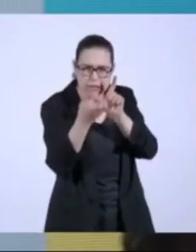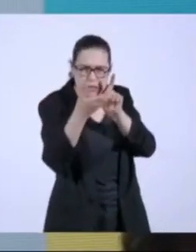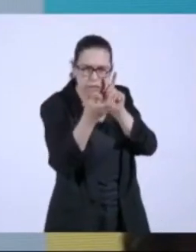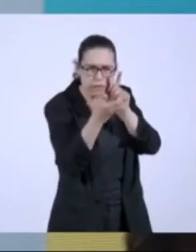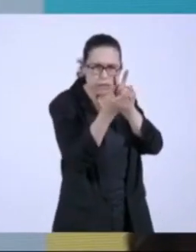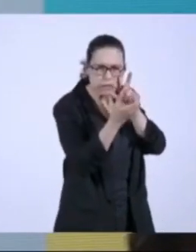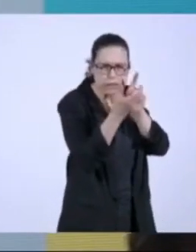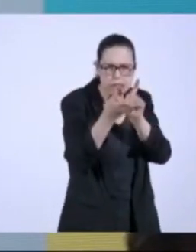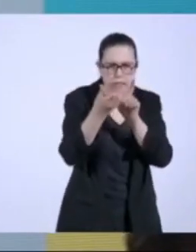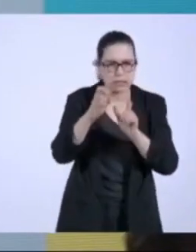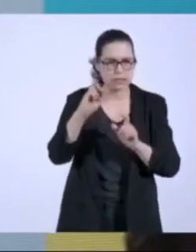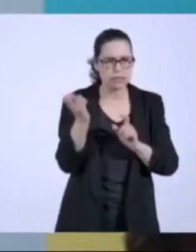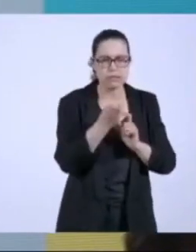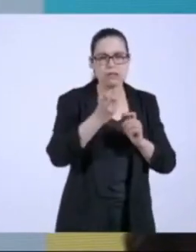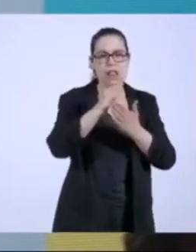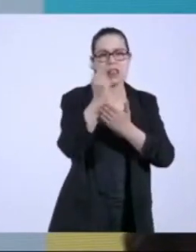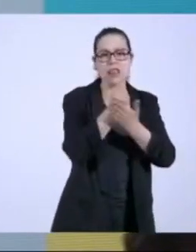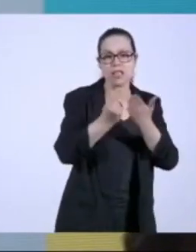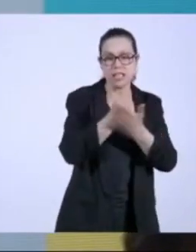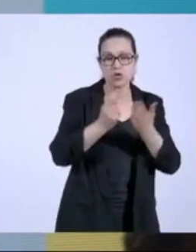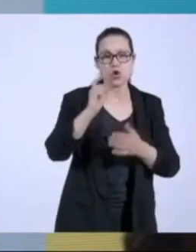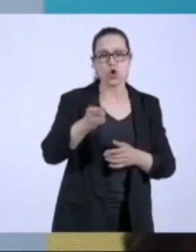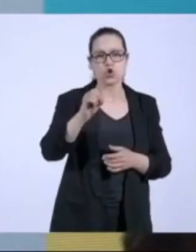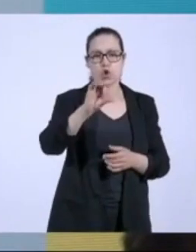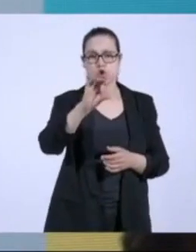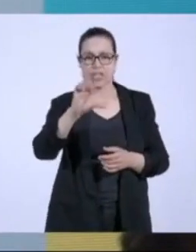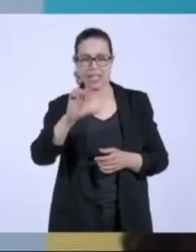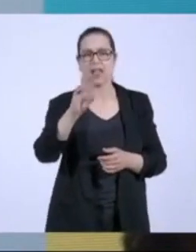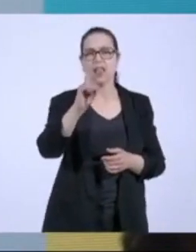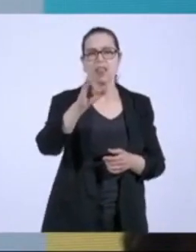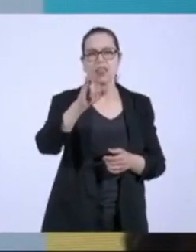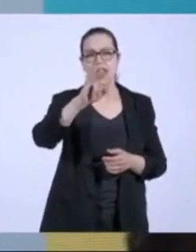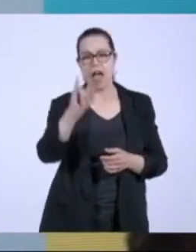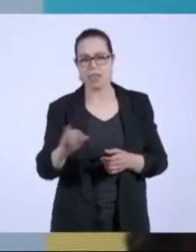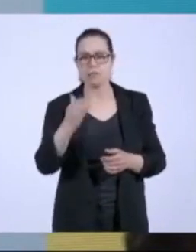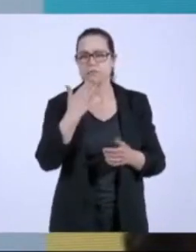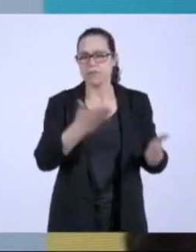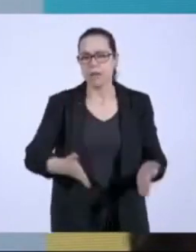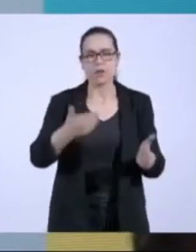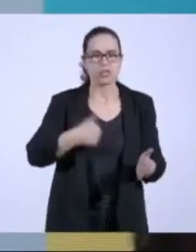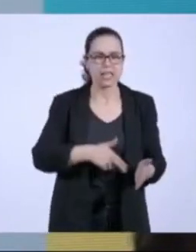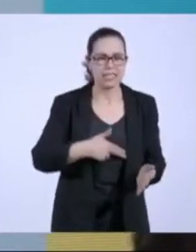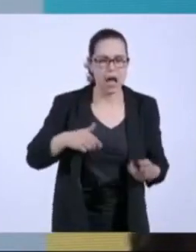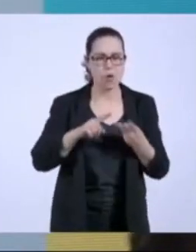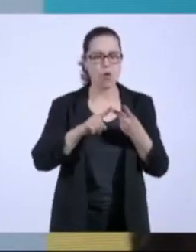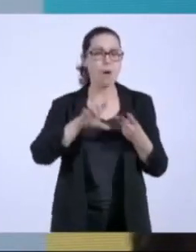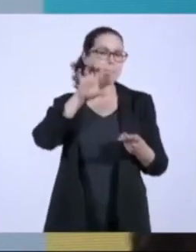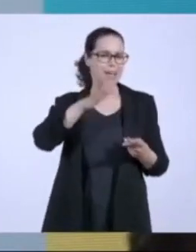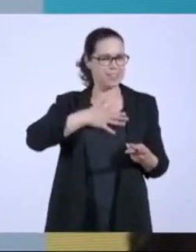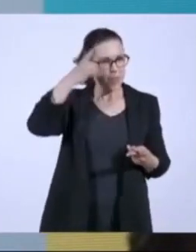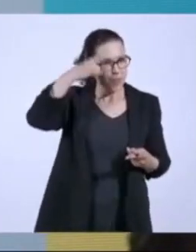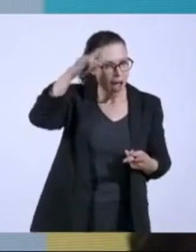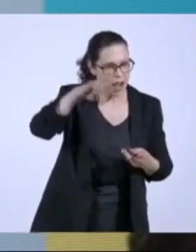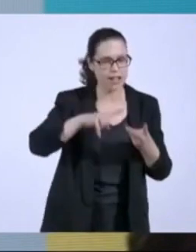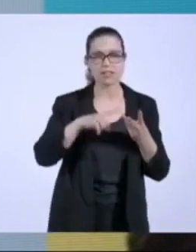man do deseño de Xosé Díaz. Así, o Camino de Santiago, o País das Vacas, os Rostros